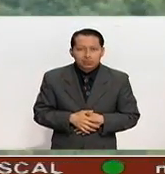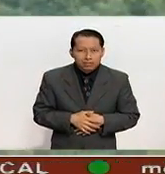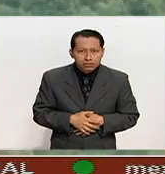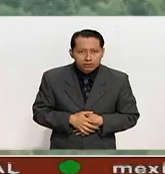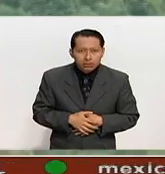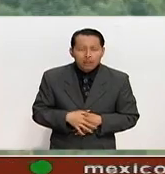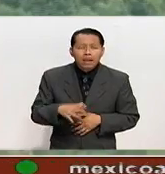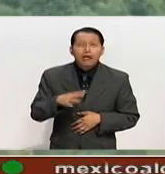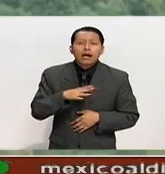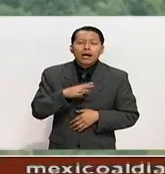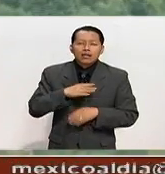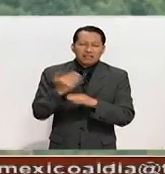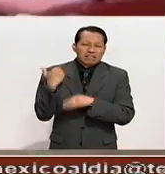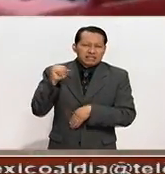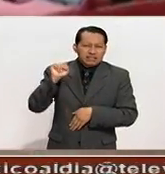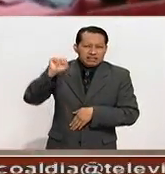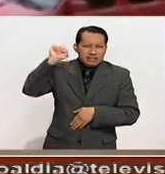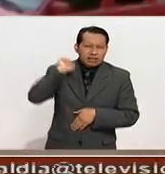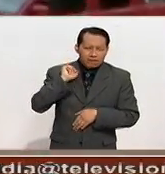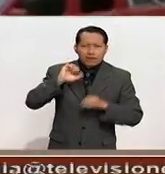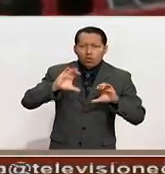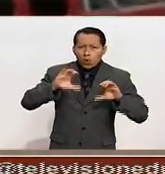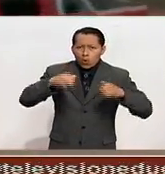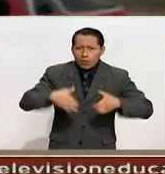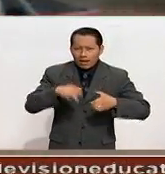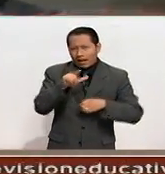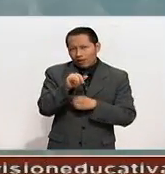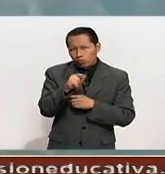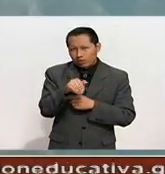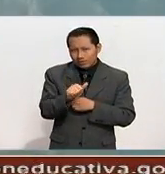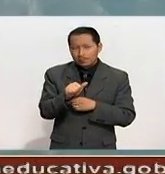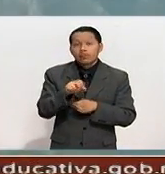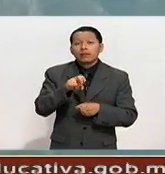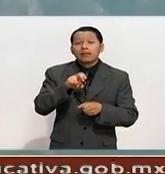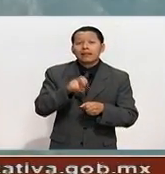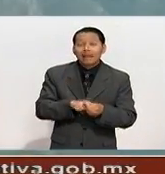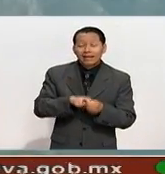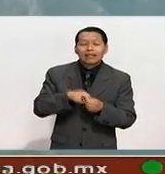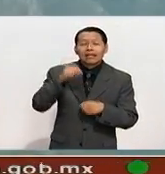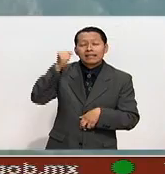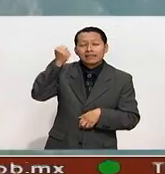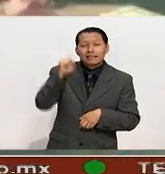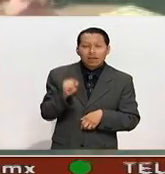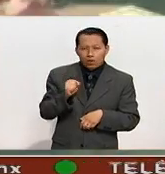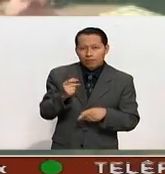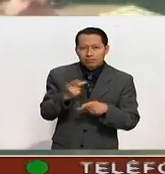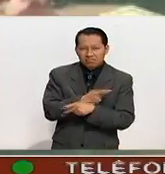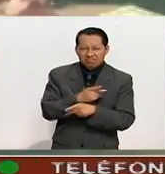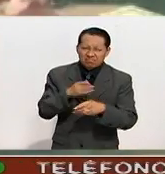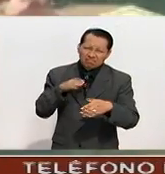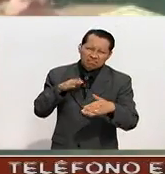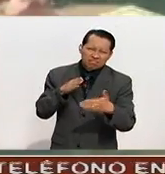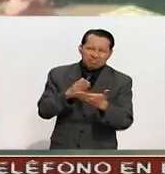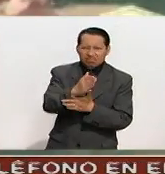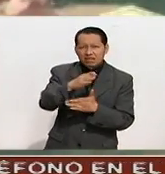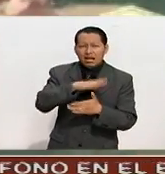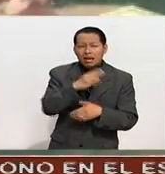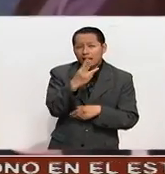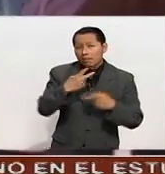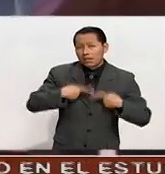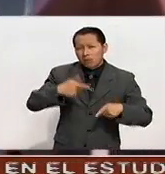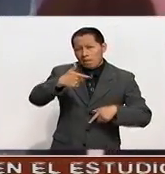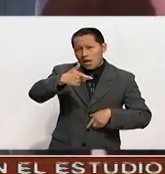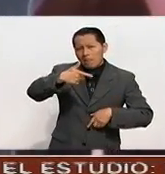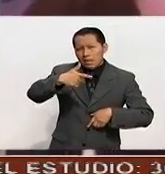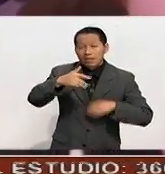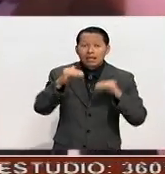comando armado ingresó el pasado sábado a la comunidad La Tuna del municipio de Badiraguato, Sinaloa, donde asesinaron al menos a 3 personas y saquearon